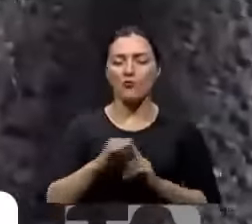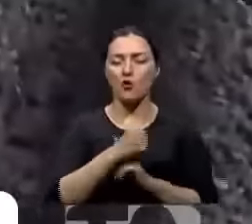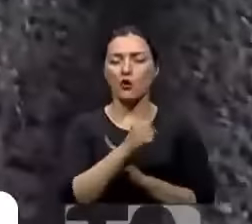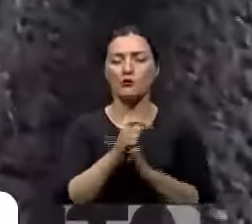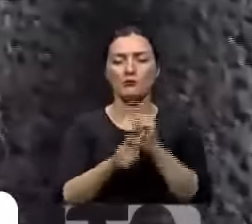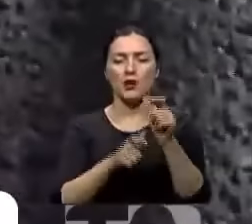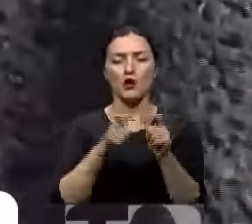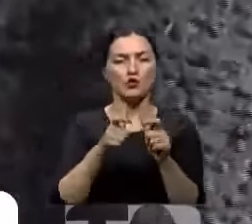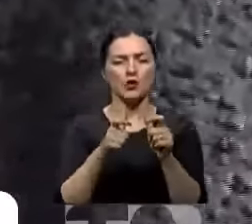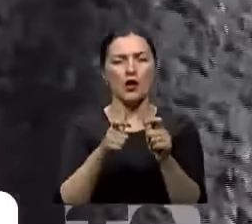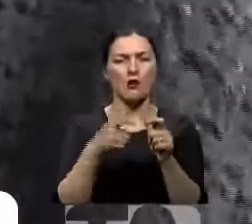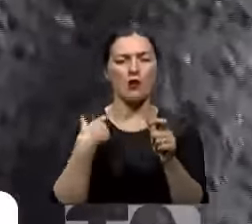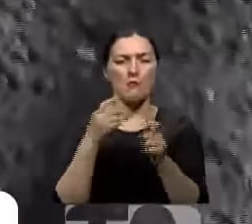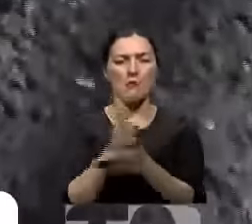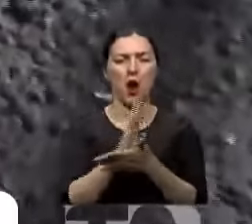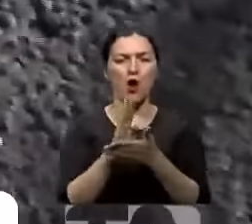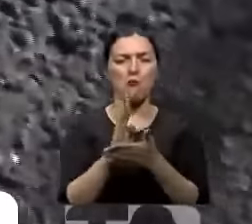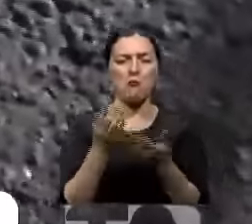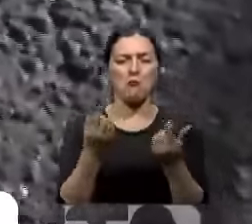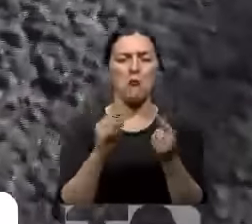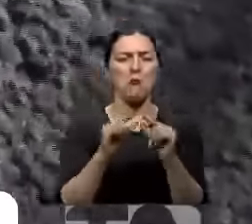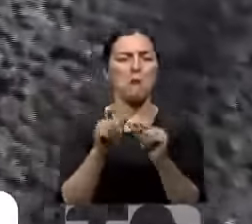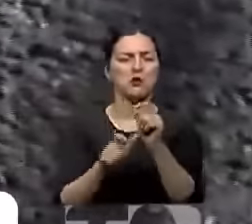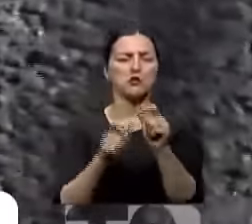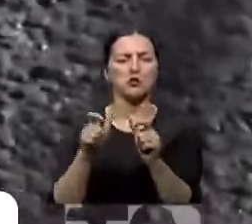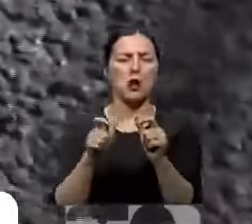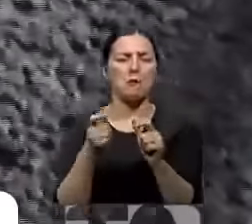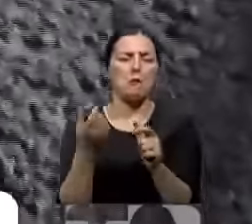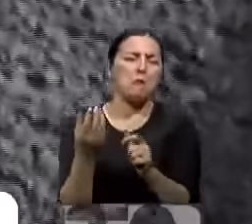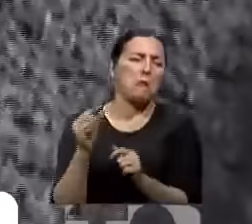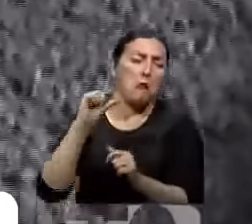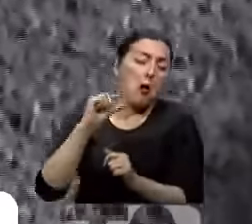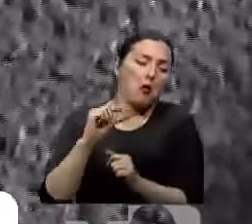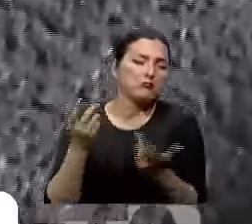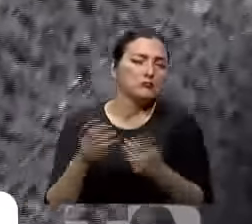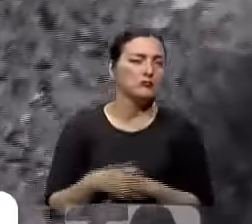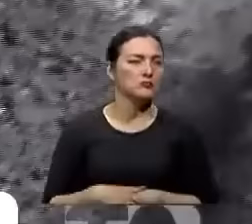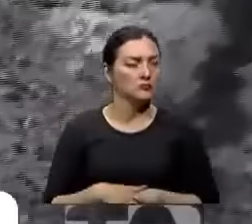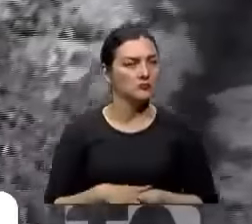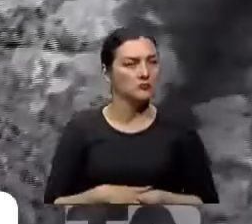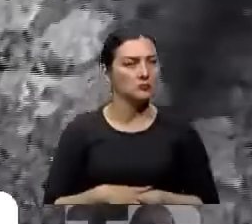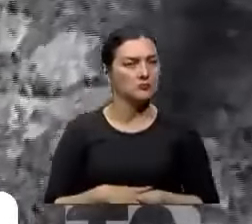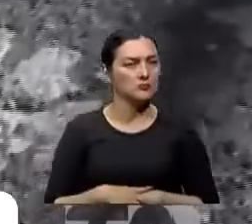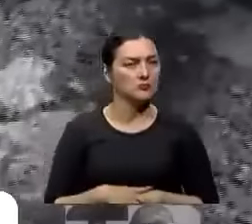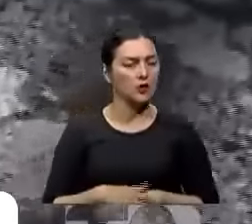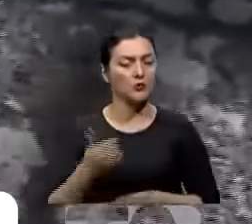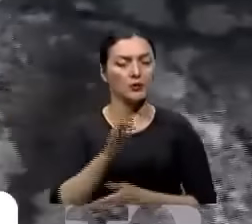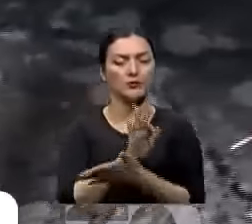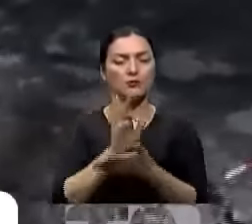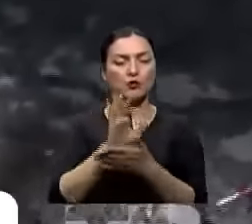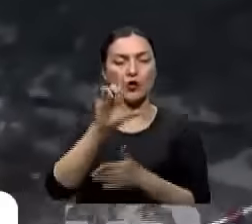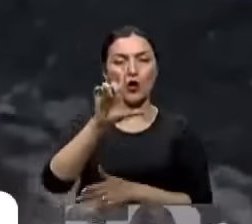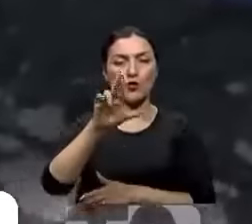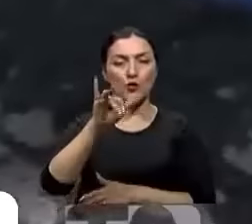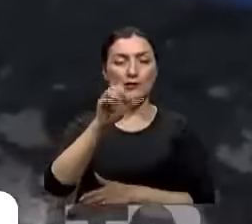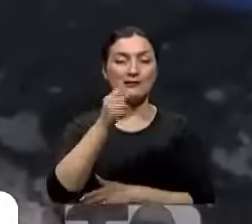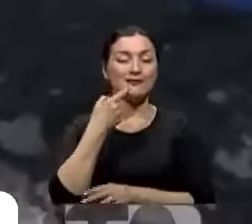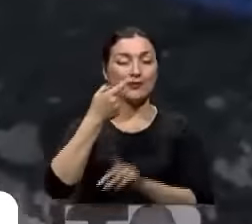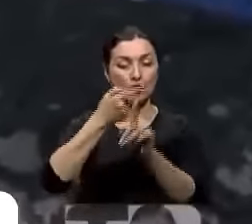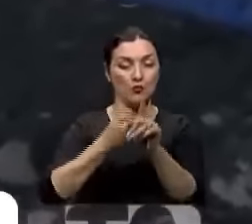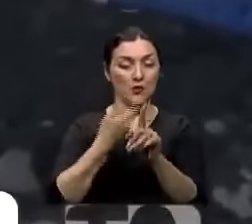poca gente aquí que está en el barrio. Gracias, vecina, con su intervención, de verdad es preocupante. Acá Luis nos contaba que era un mes, pero acá la vecina está